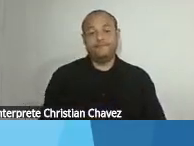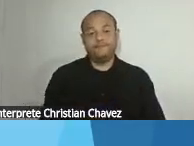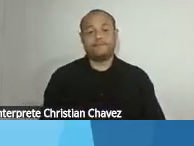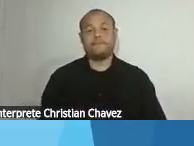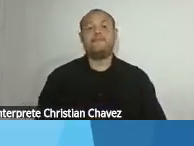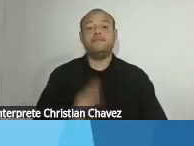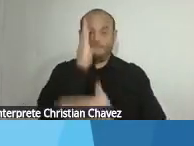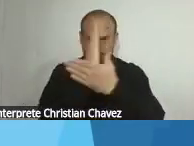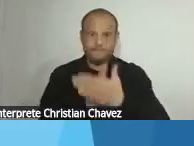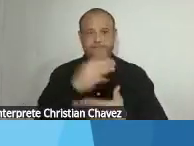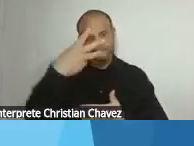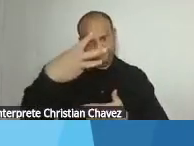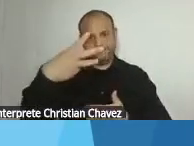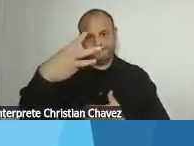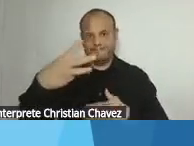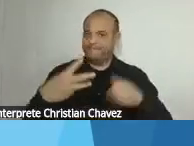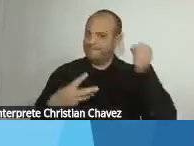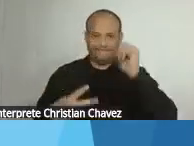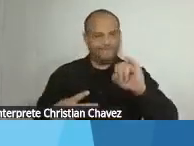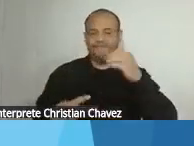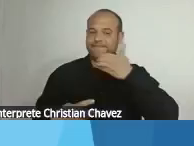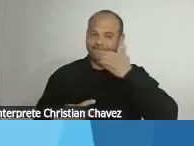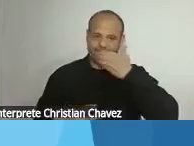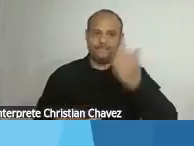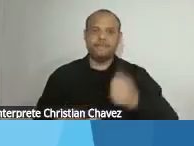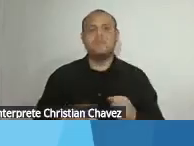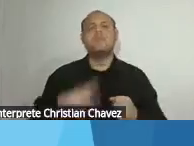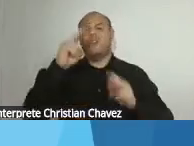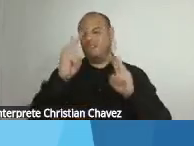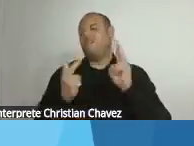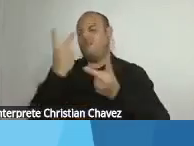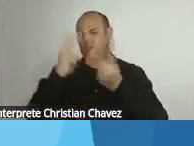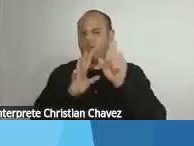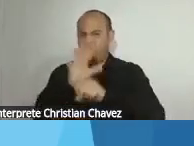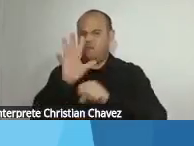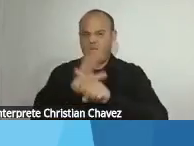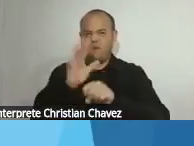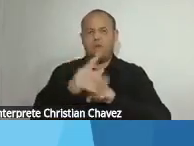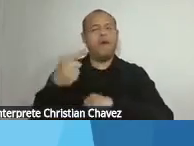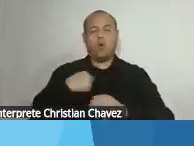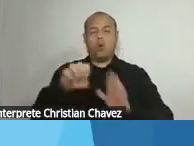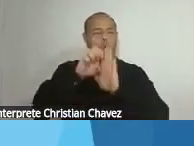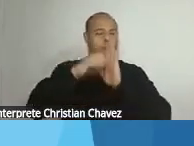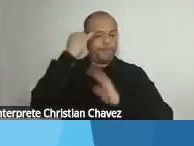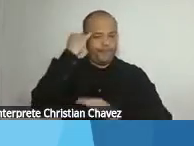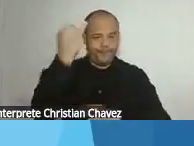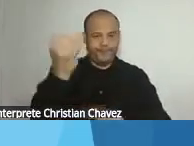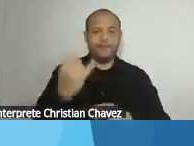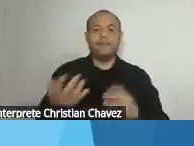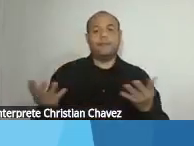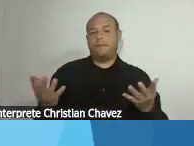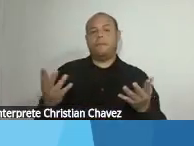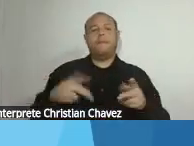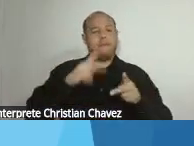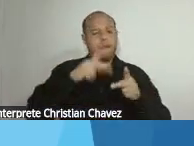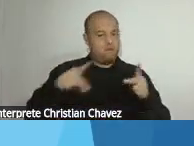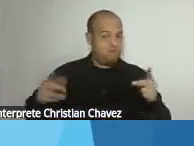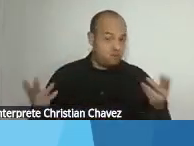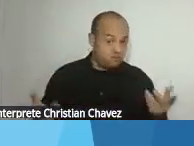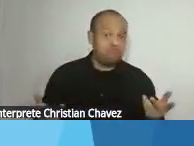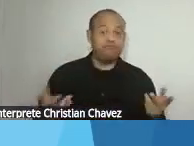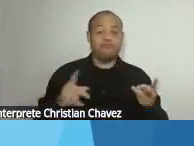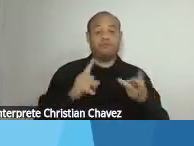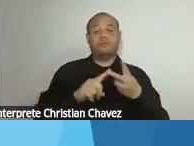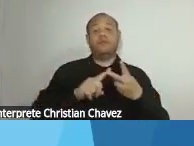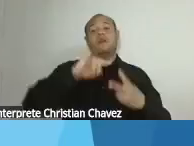¿Qué verduras podemos incluir? Pues aquí les traigo algunos ejemplos, ¿no? Podemos incluir como verdura el pepino, podemos incluir